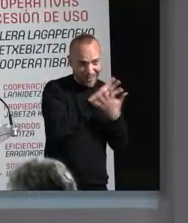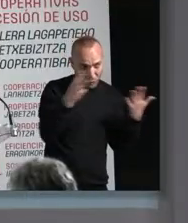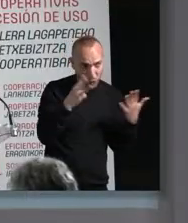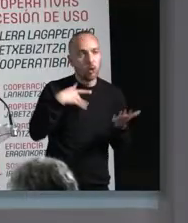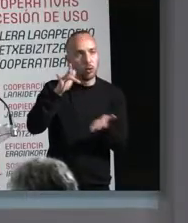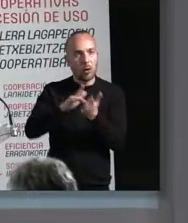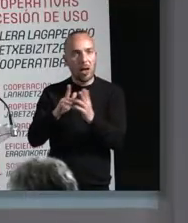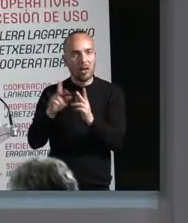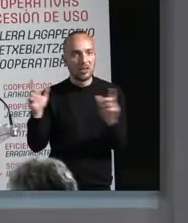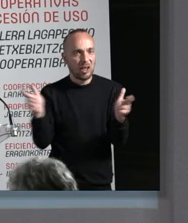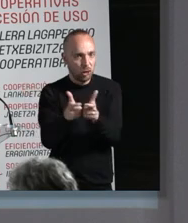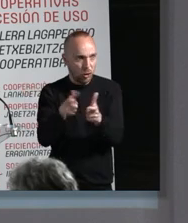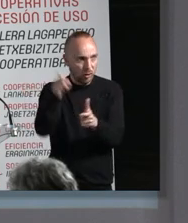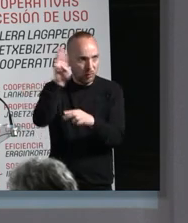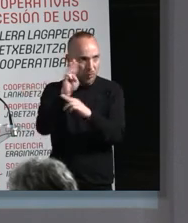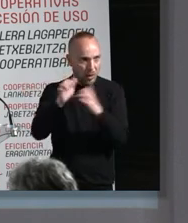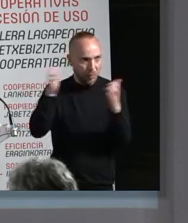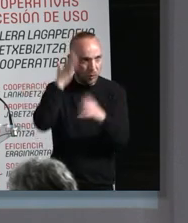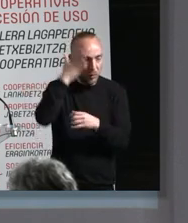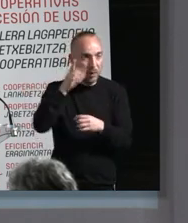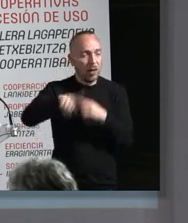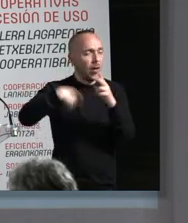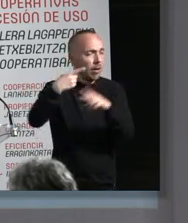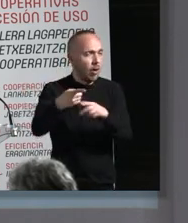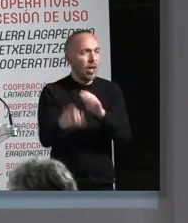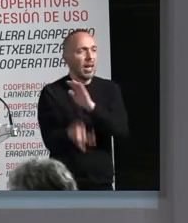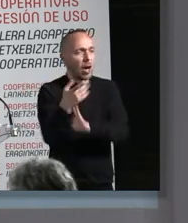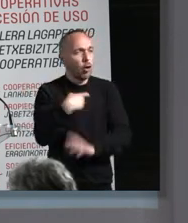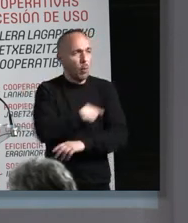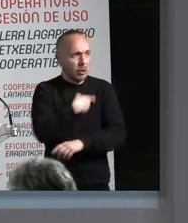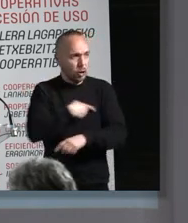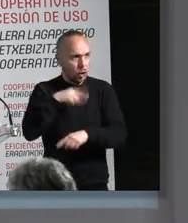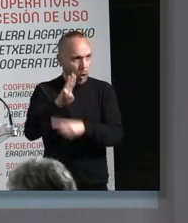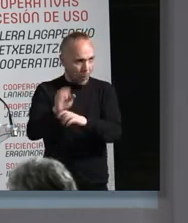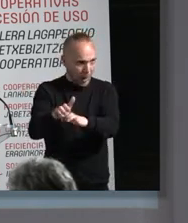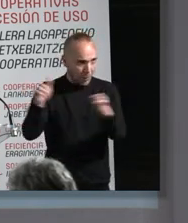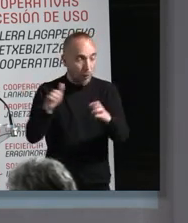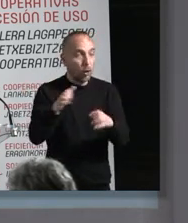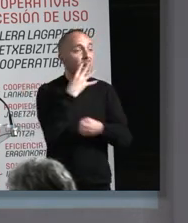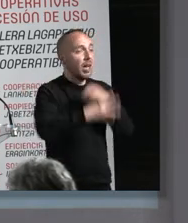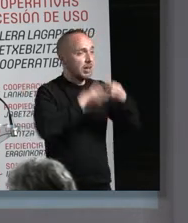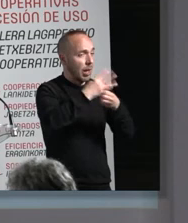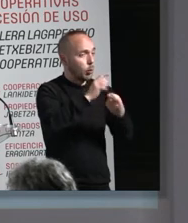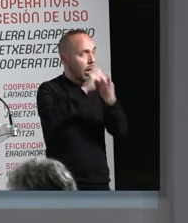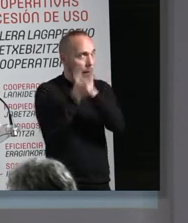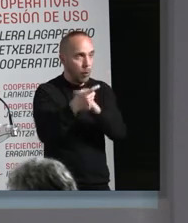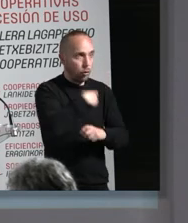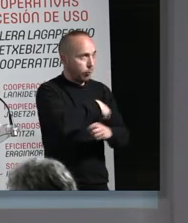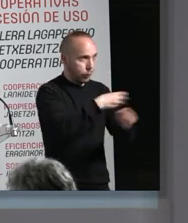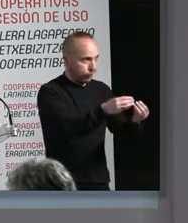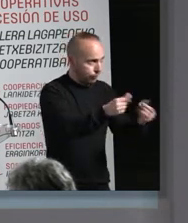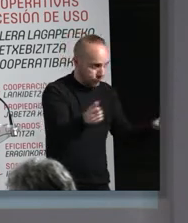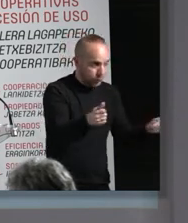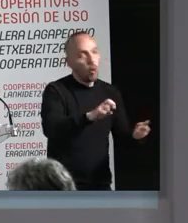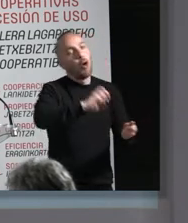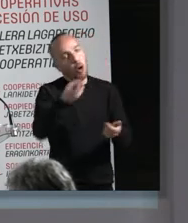Navarra, en el 2019 se creó una comisión interdepartamental, cambió la legislatura, esa comisión ya no existía, entonces también